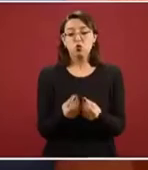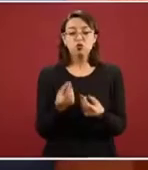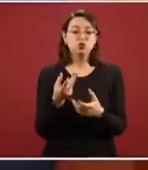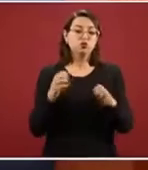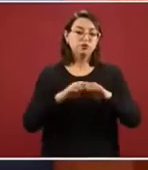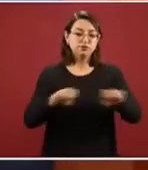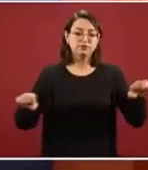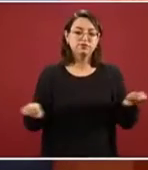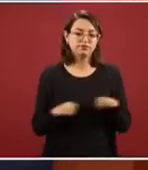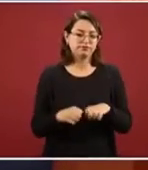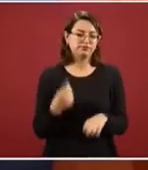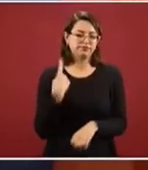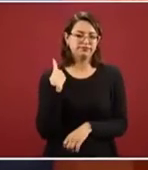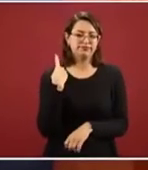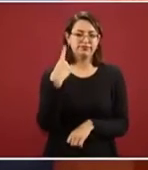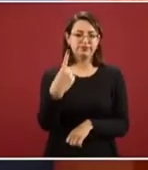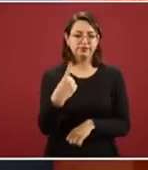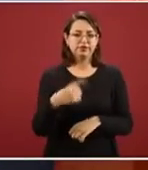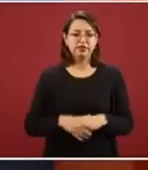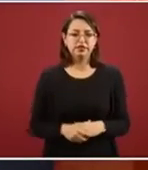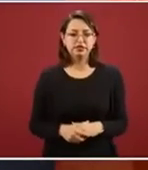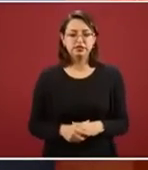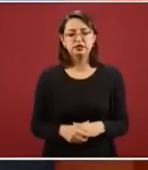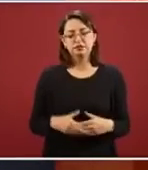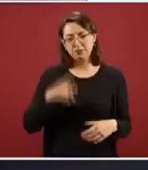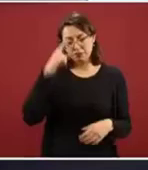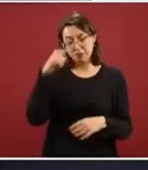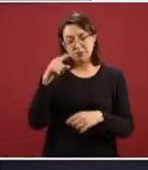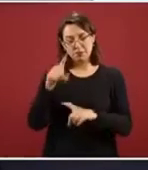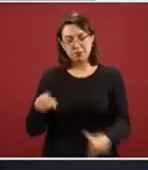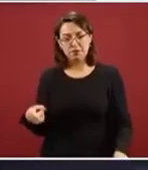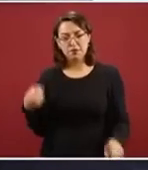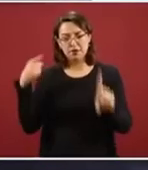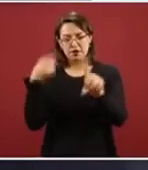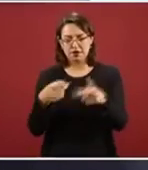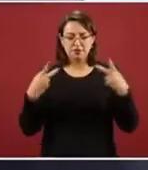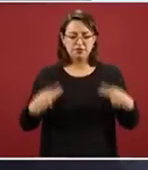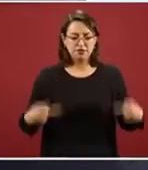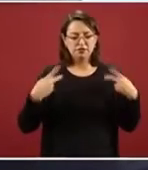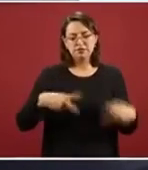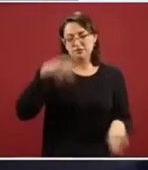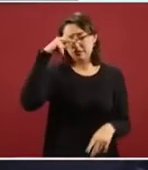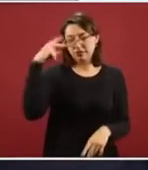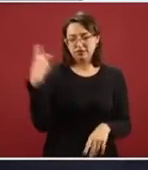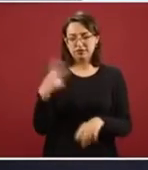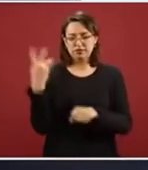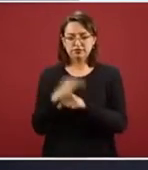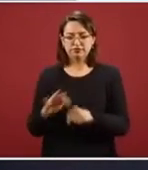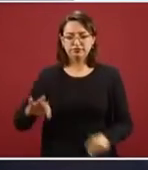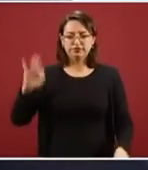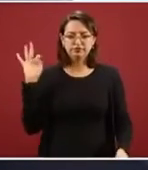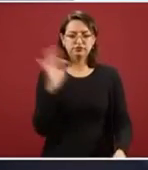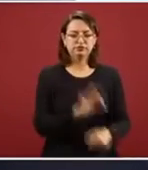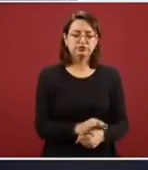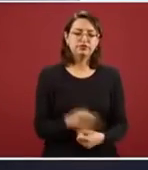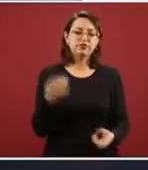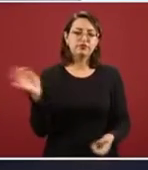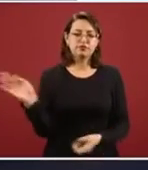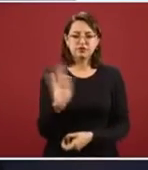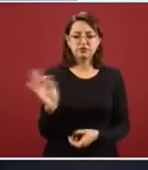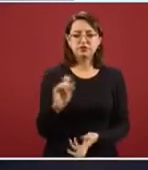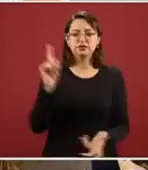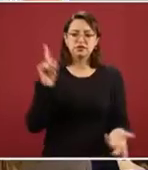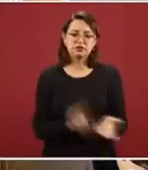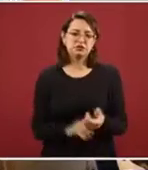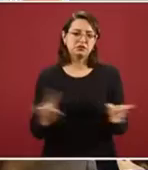solo equipo, buscando la seguridad de las familias mexicanas que pudieran verse inmiscuidas en un evento